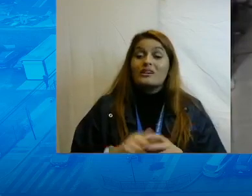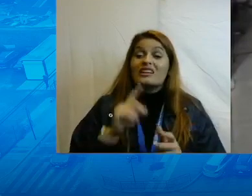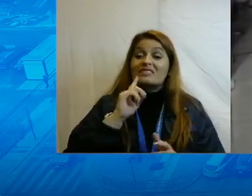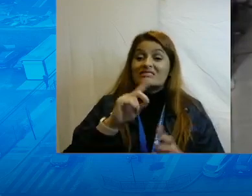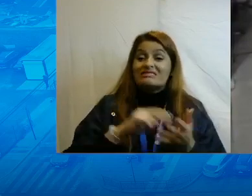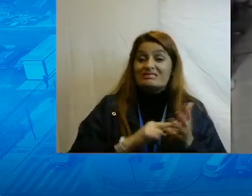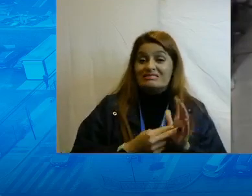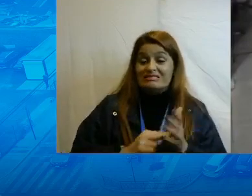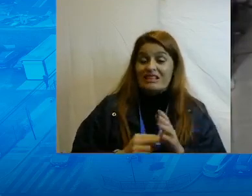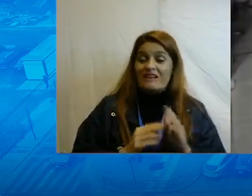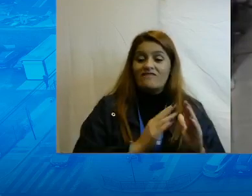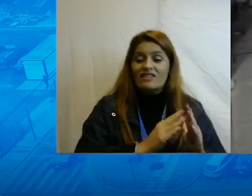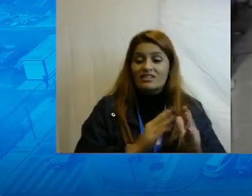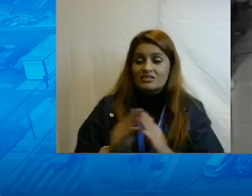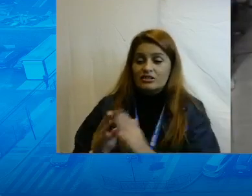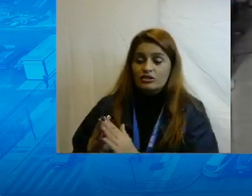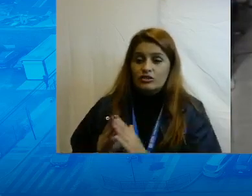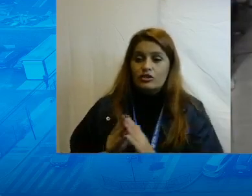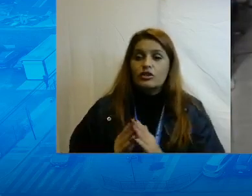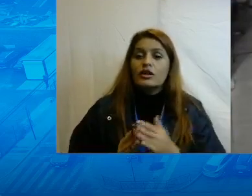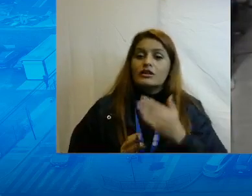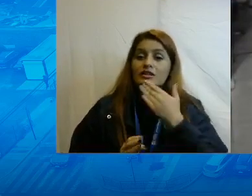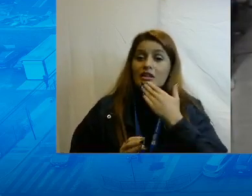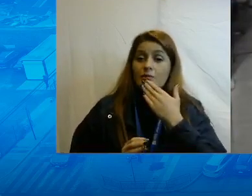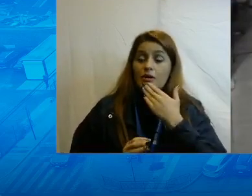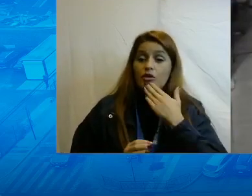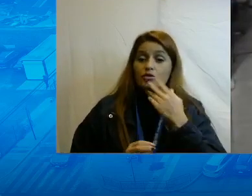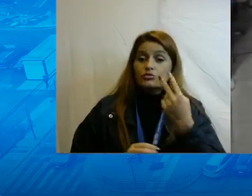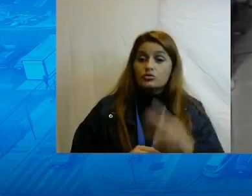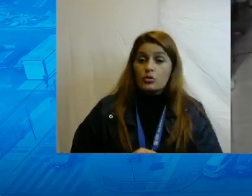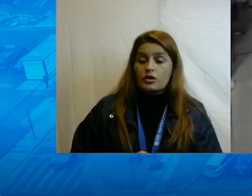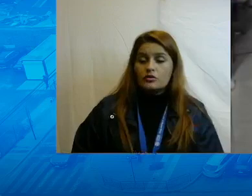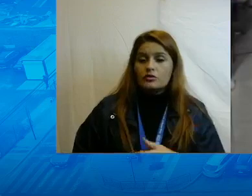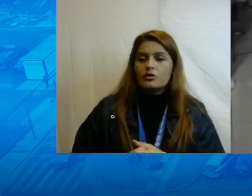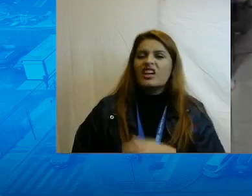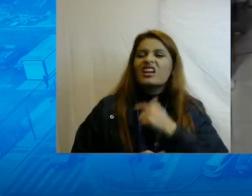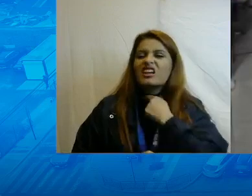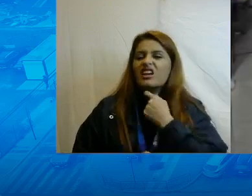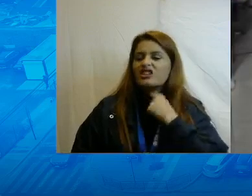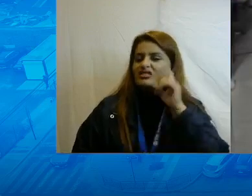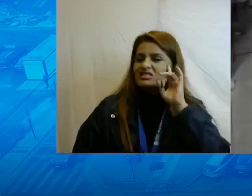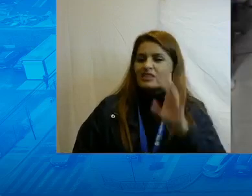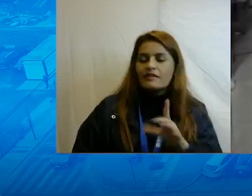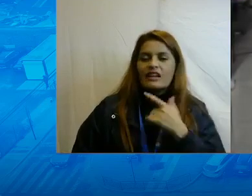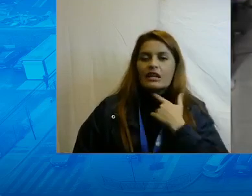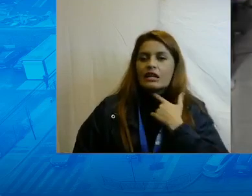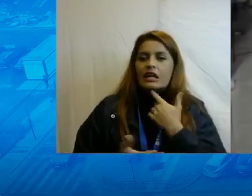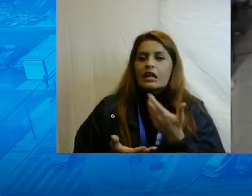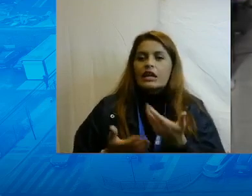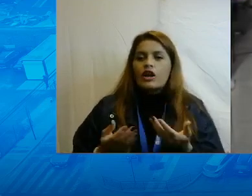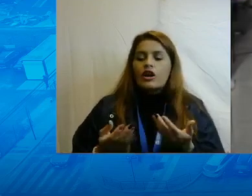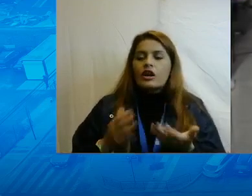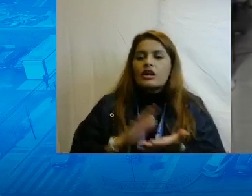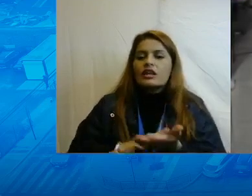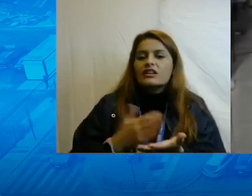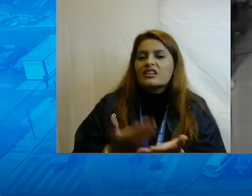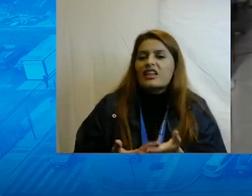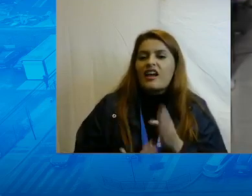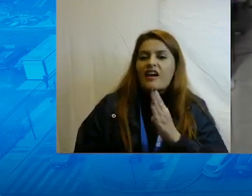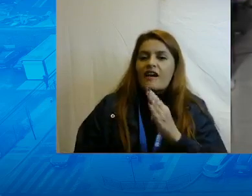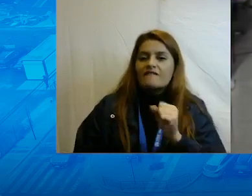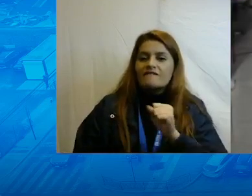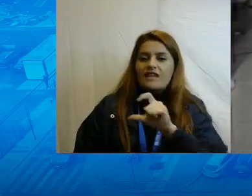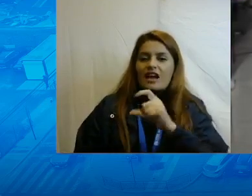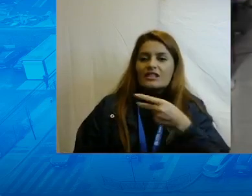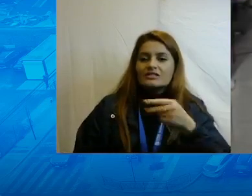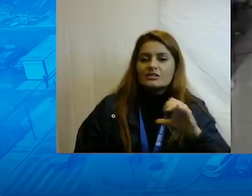vecinos. Vemos también la cantidad de automóviles que sufren sus daños. Yo quiero saber en qué está la bacheadora. No podemos esperar más.